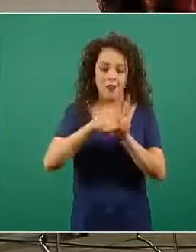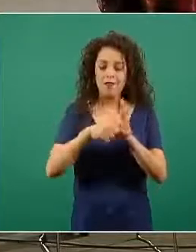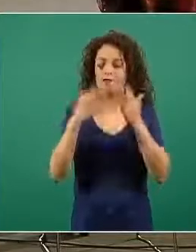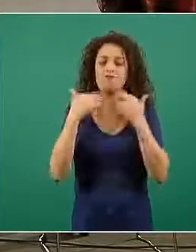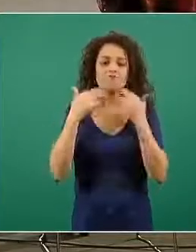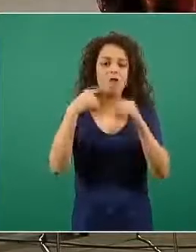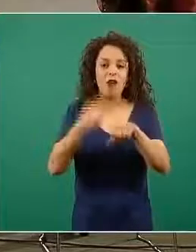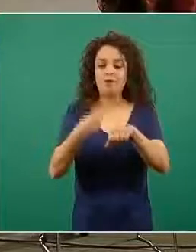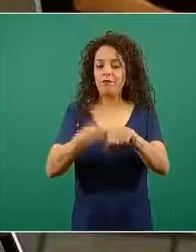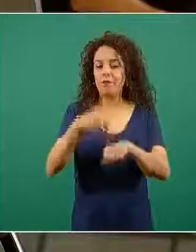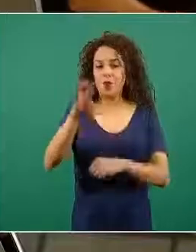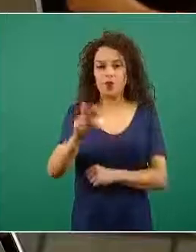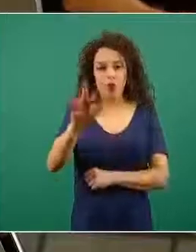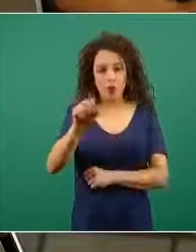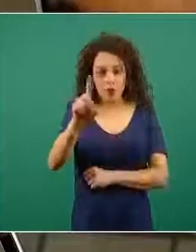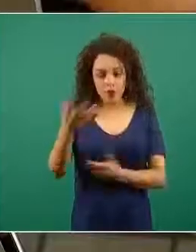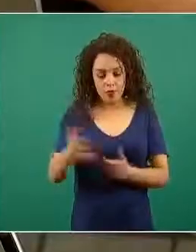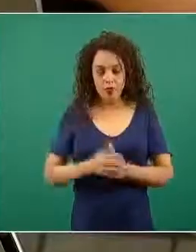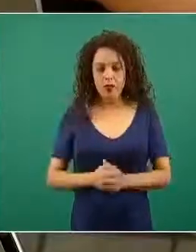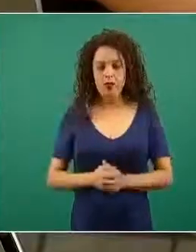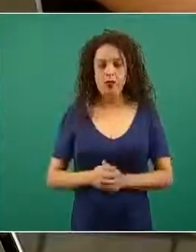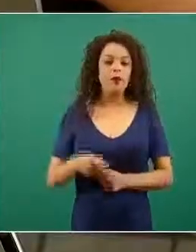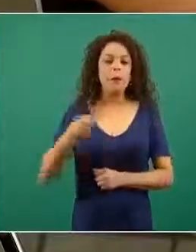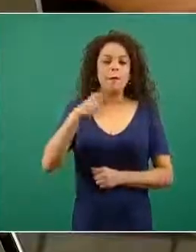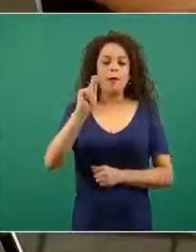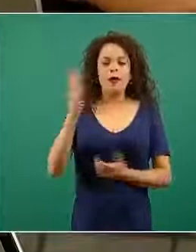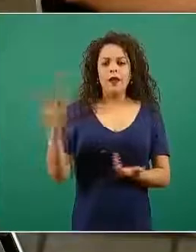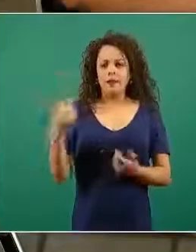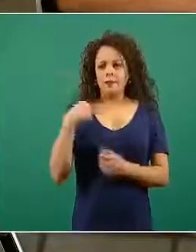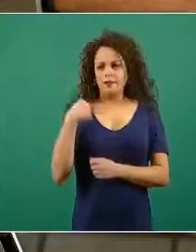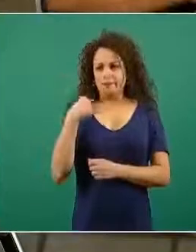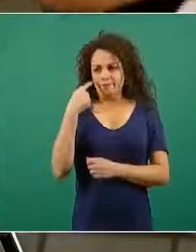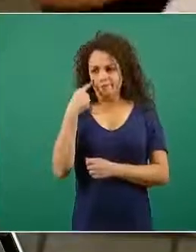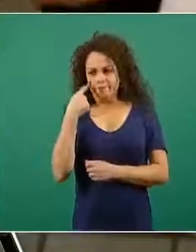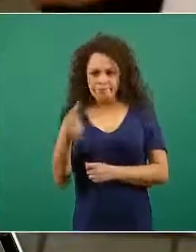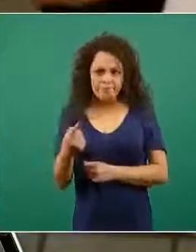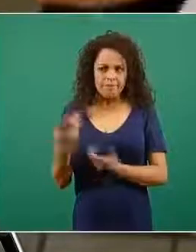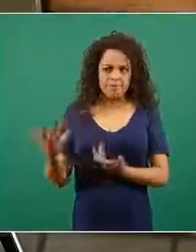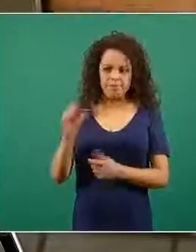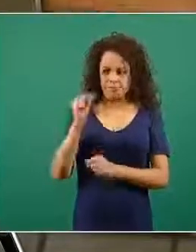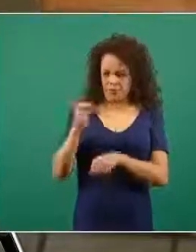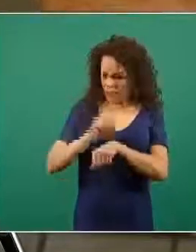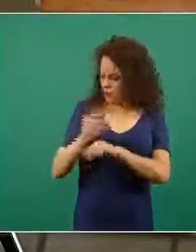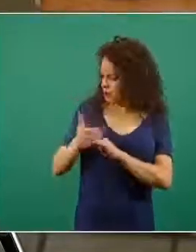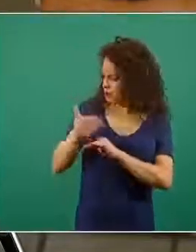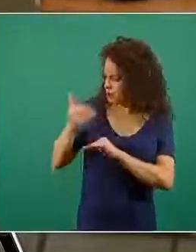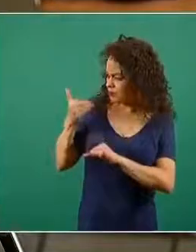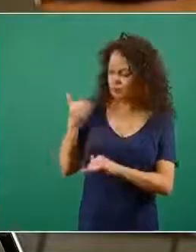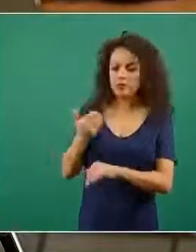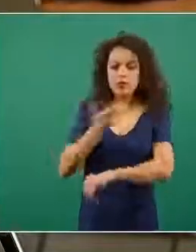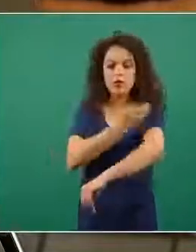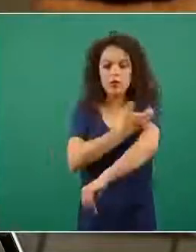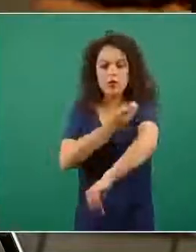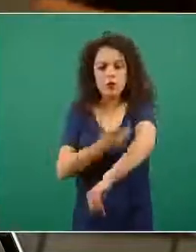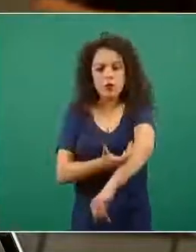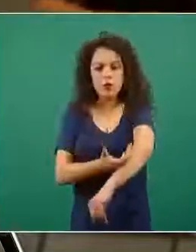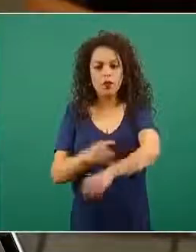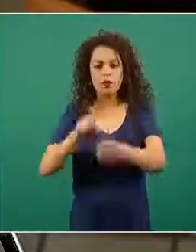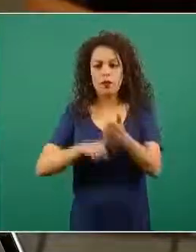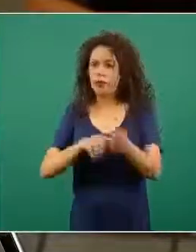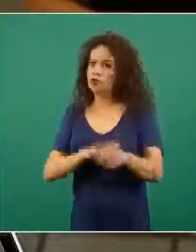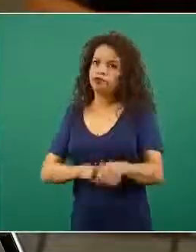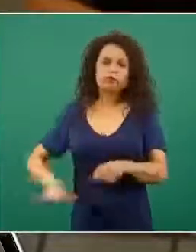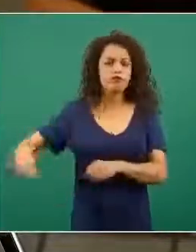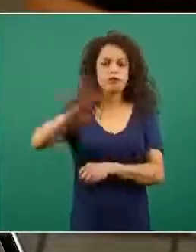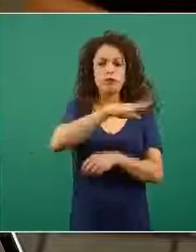el señor presidente, etcétera, me llama mucho la atención que hace algunos días compañeros y en general la población